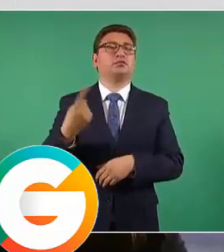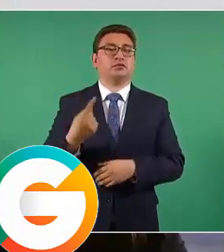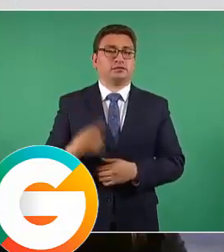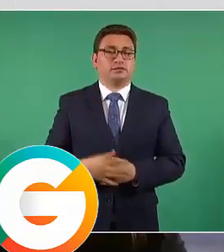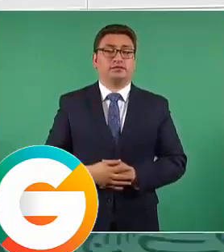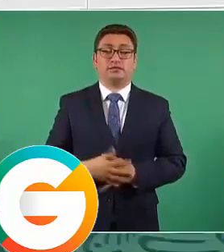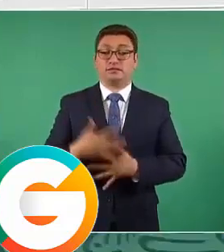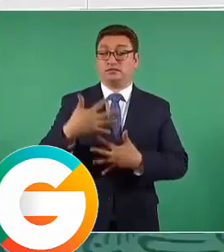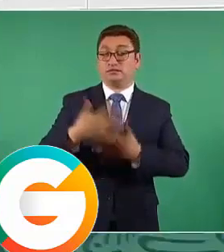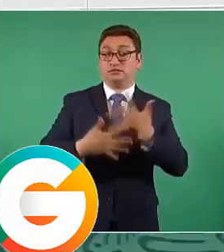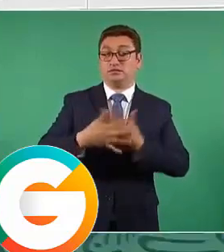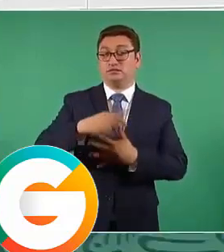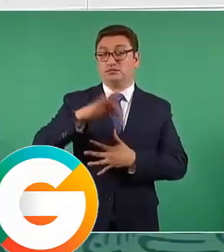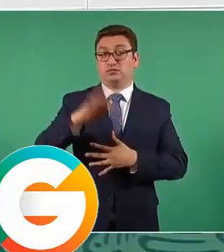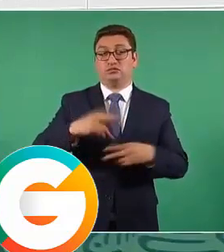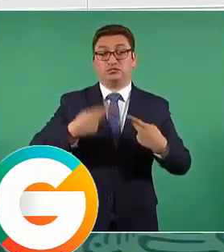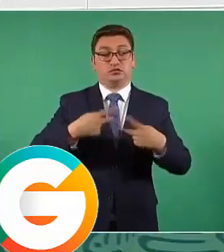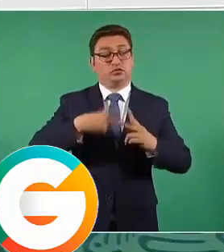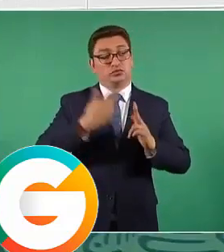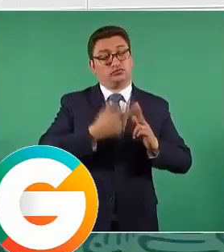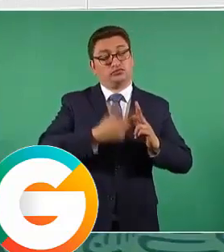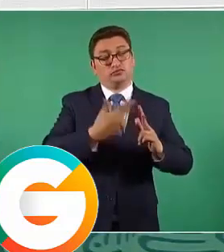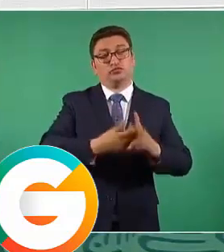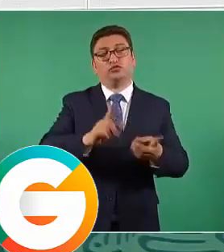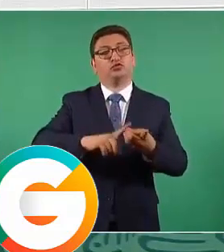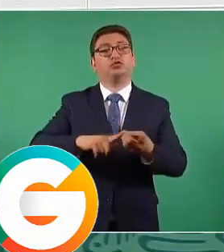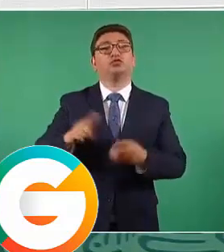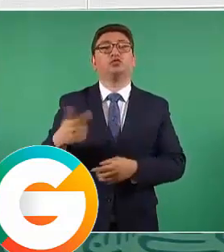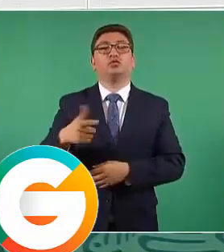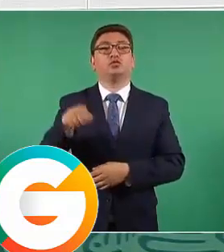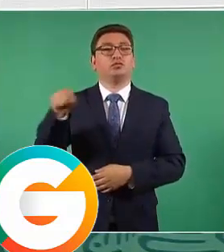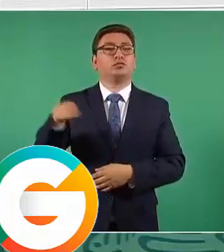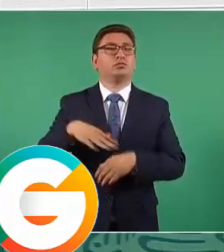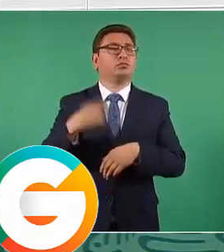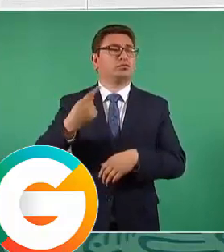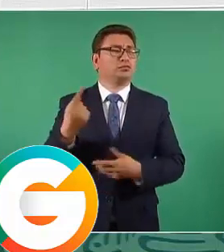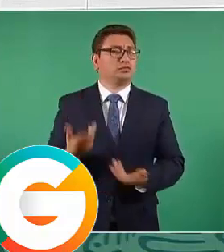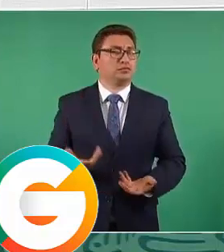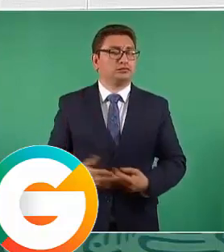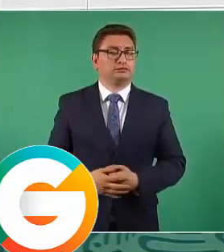el 15% de los homicidios se comete en Guanajuato?